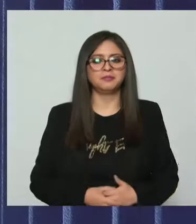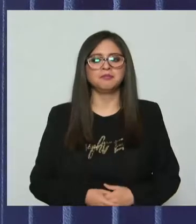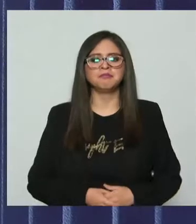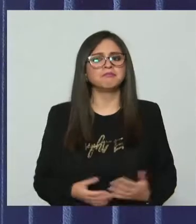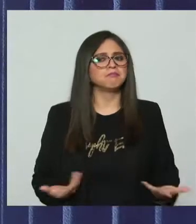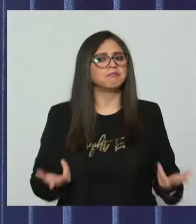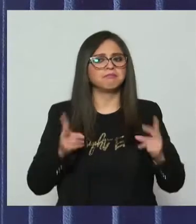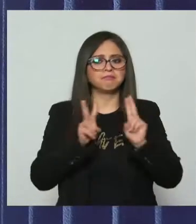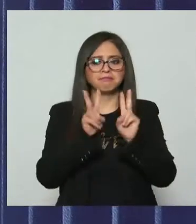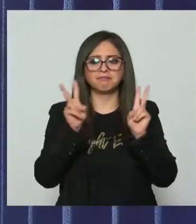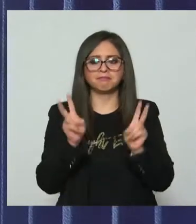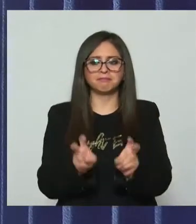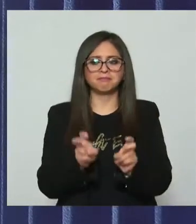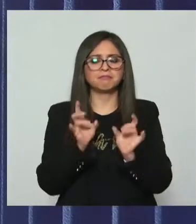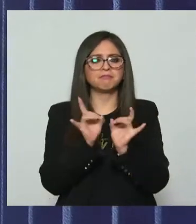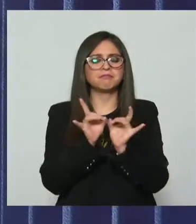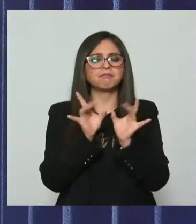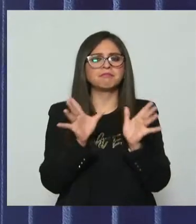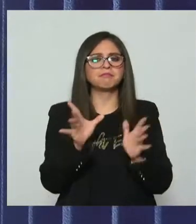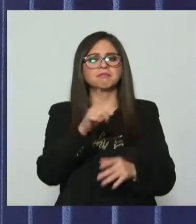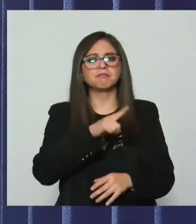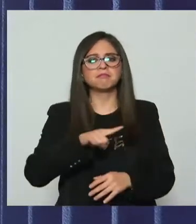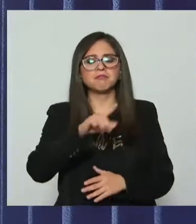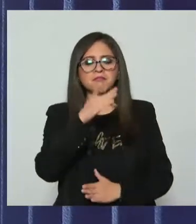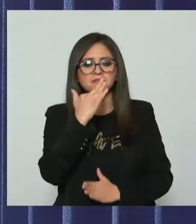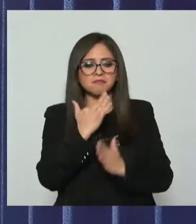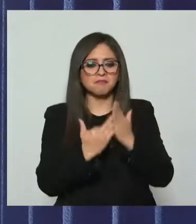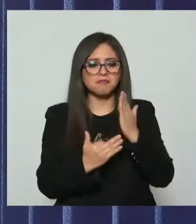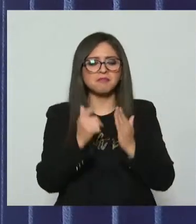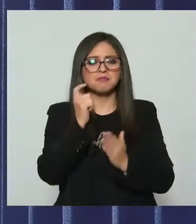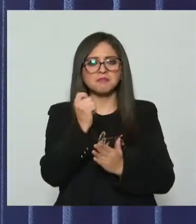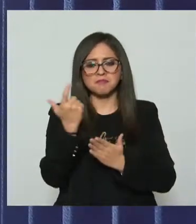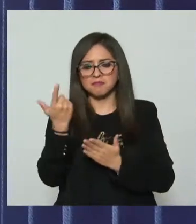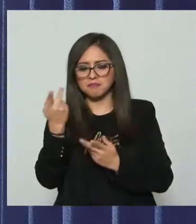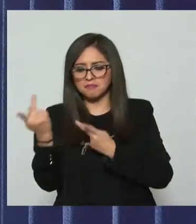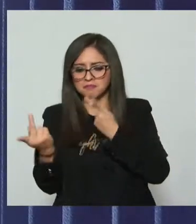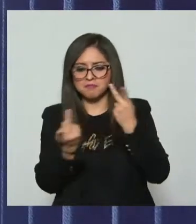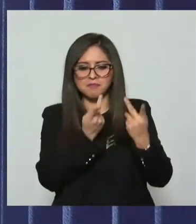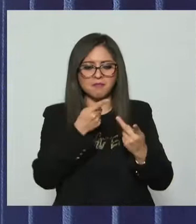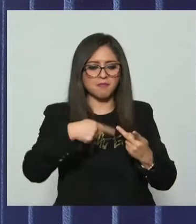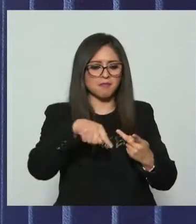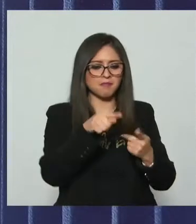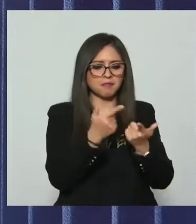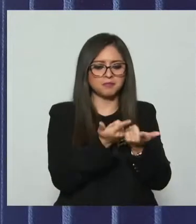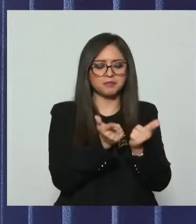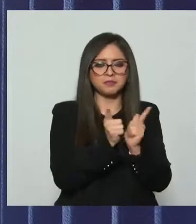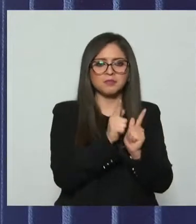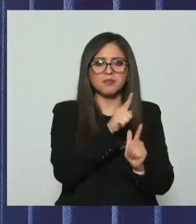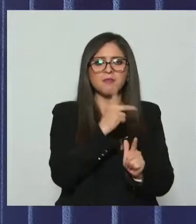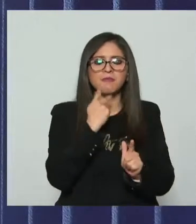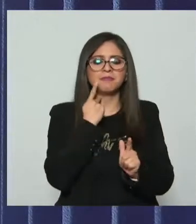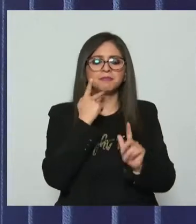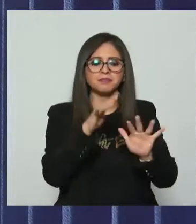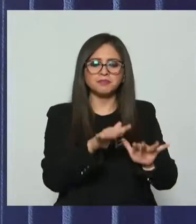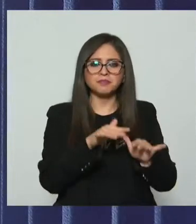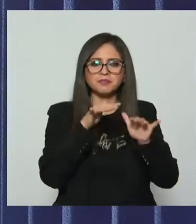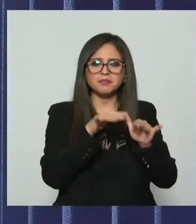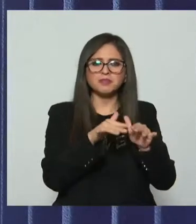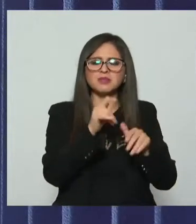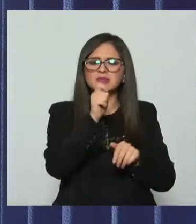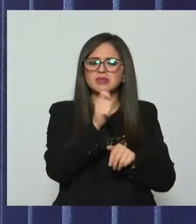muy delicado en el que pues no ha habido consenso de las fracciones parlamentarias, es en el tema de las infancias